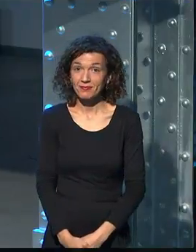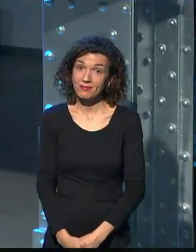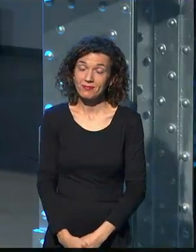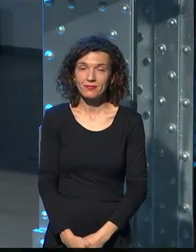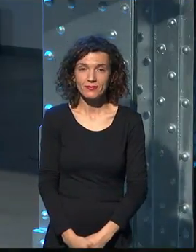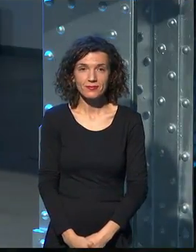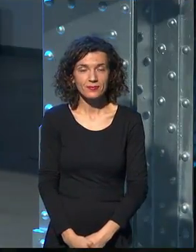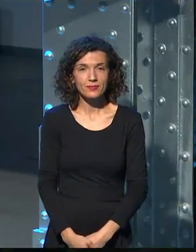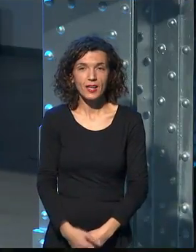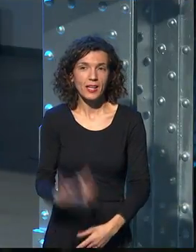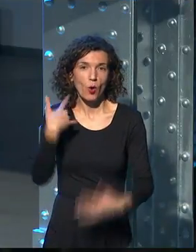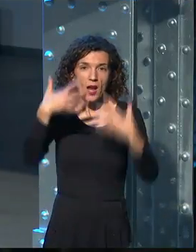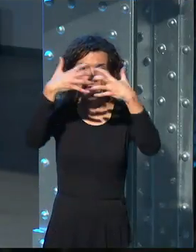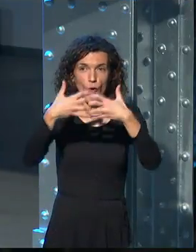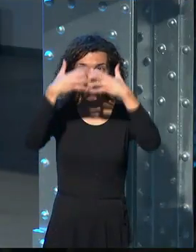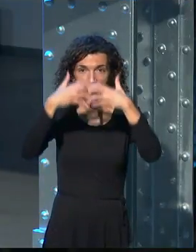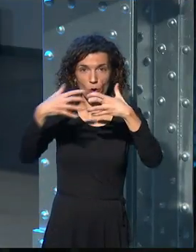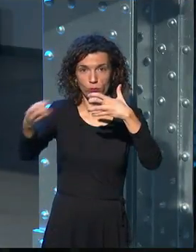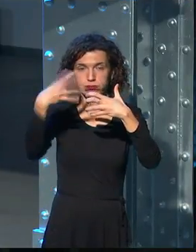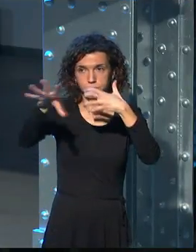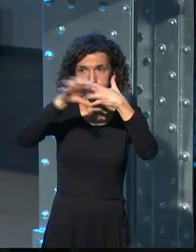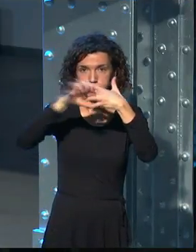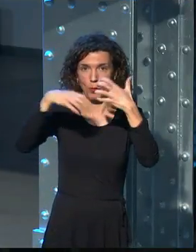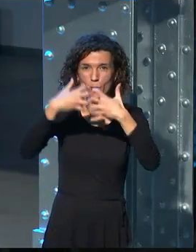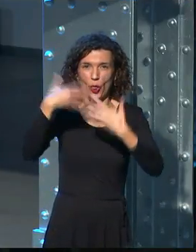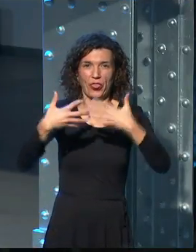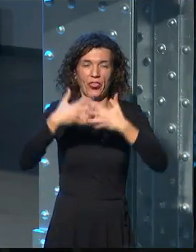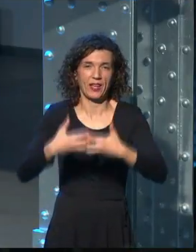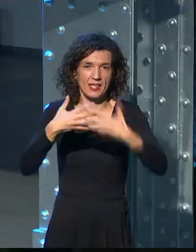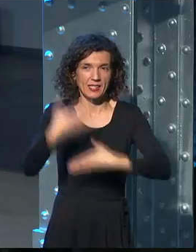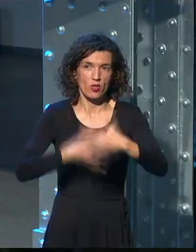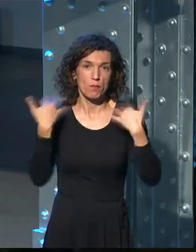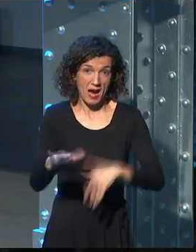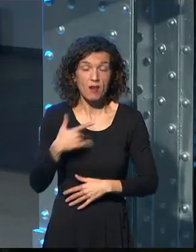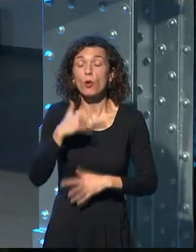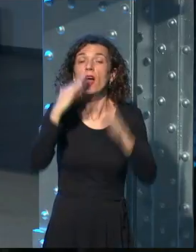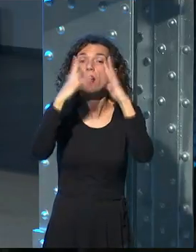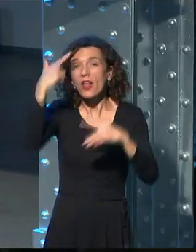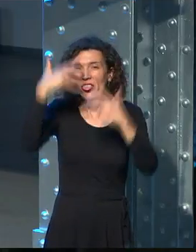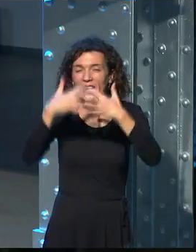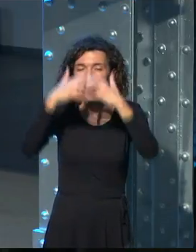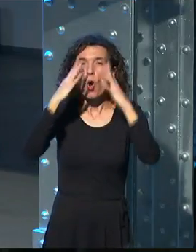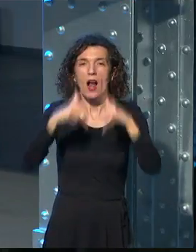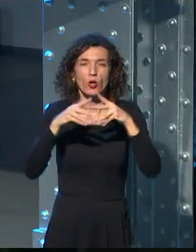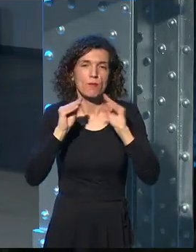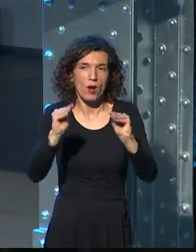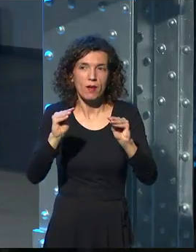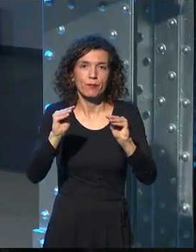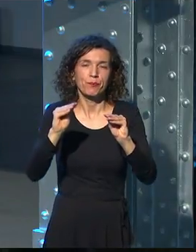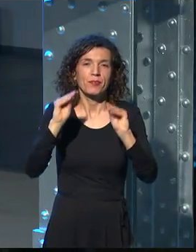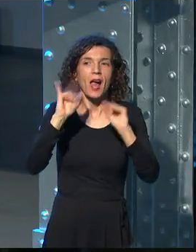Así de malos somos procesando información. ¿Por qué? Porque nuestro cerebro tiene algoritmos que funcionan de manera completamente inconsciente, que está